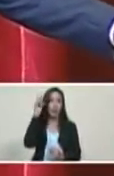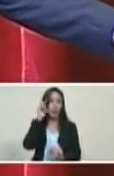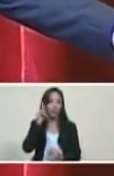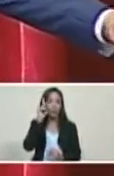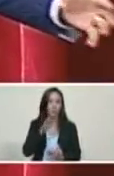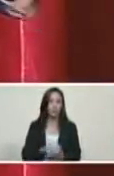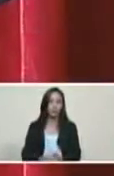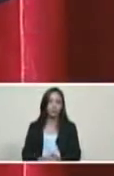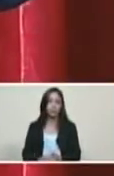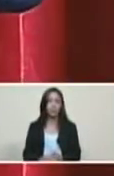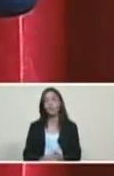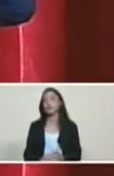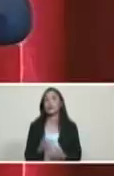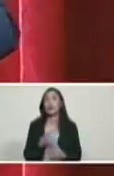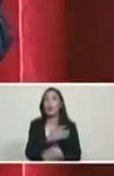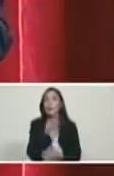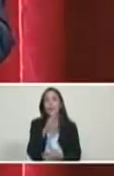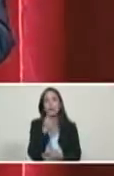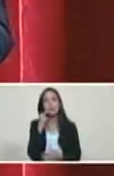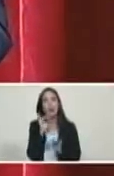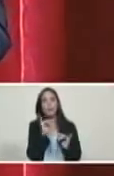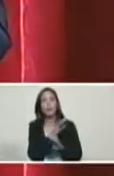Parecía que hubieran vivido el mismo tiempo.